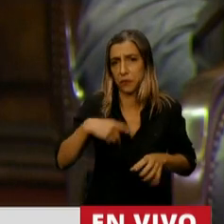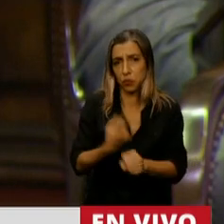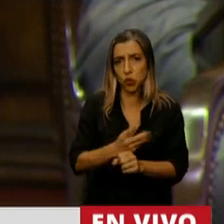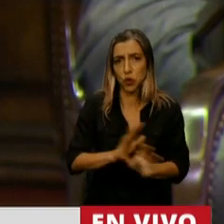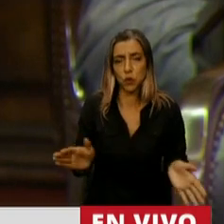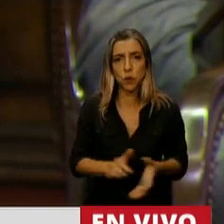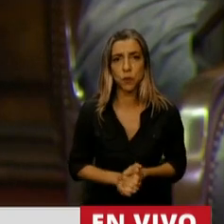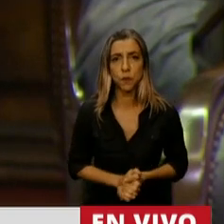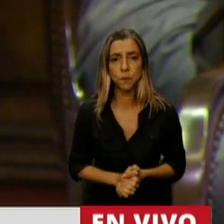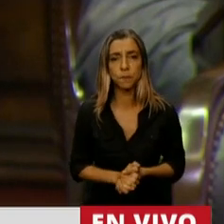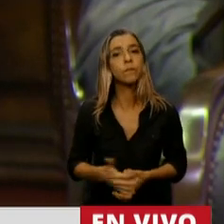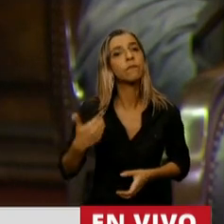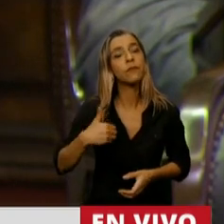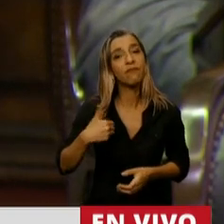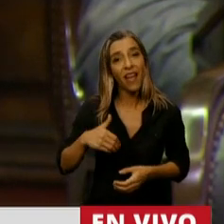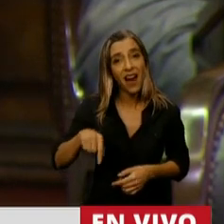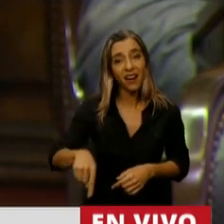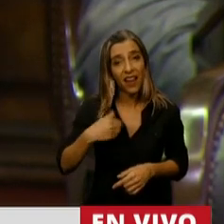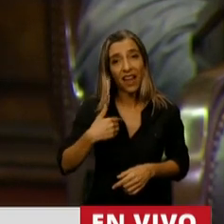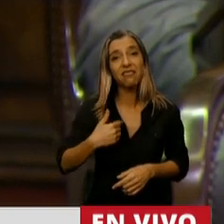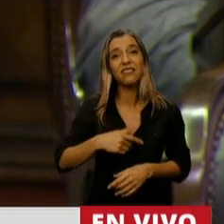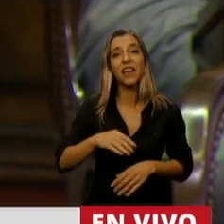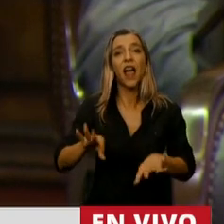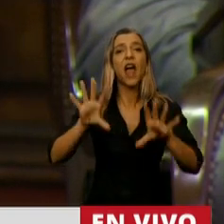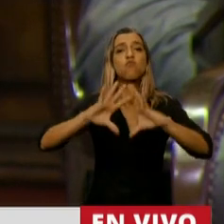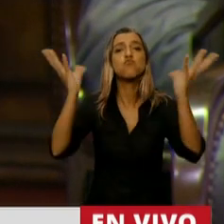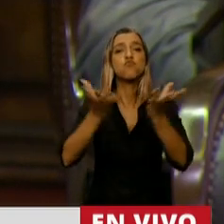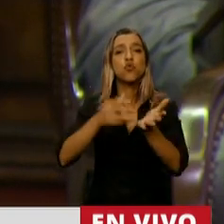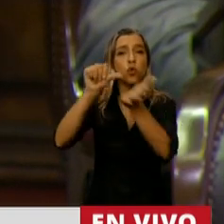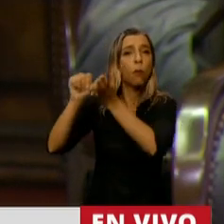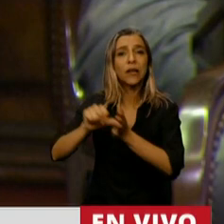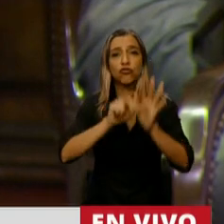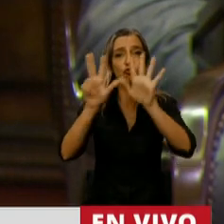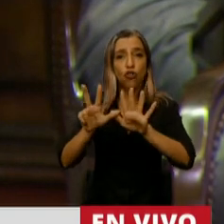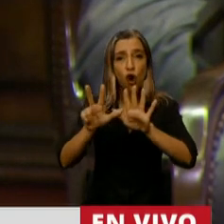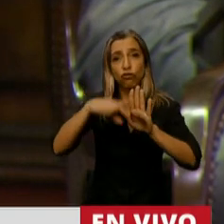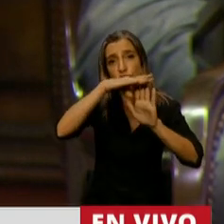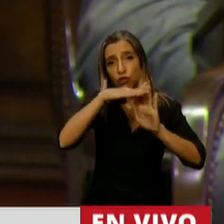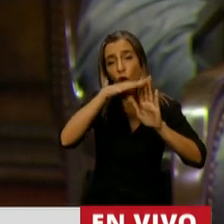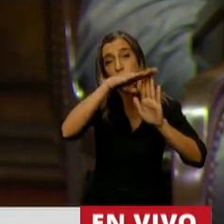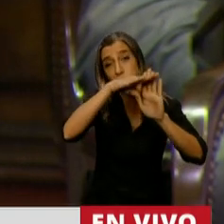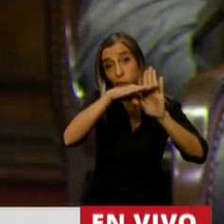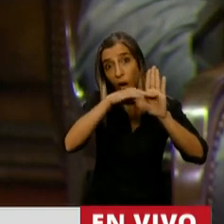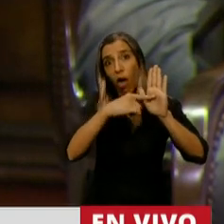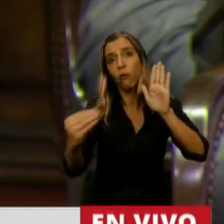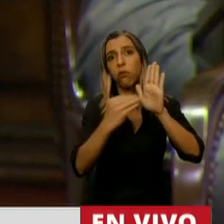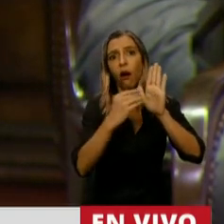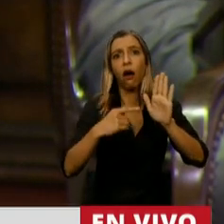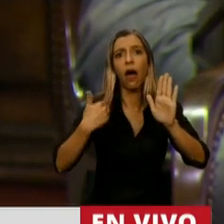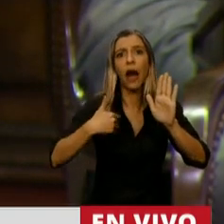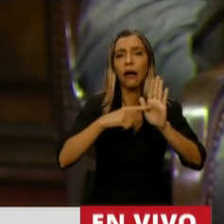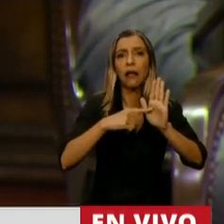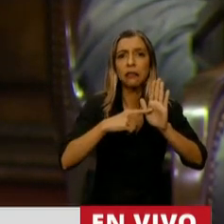es uno de los ocho primeros países del mundo en cuanto al valor presente y futuro